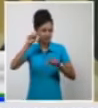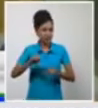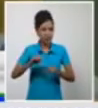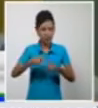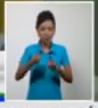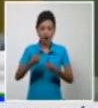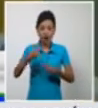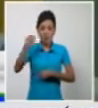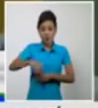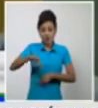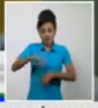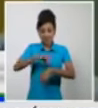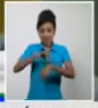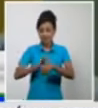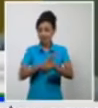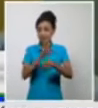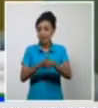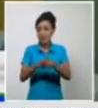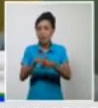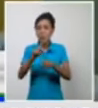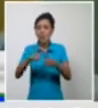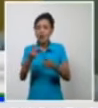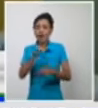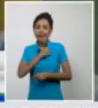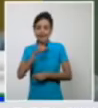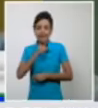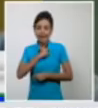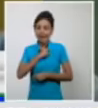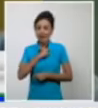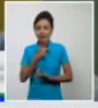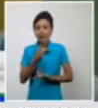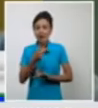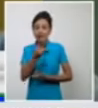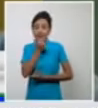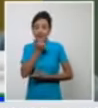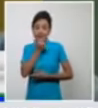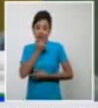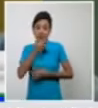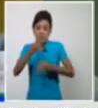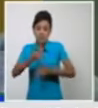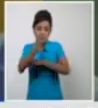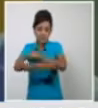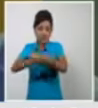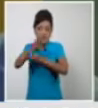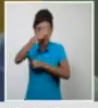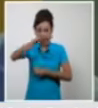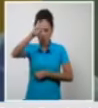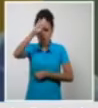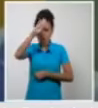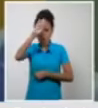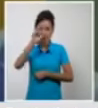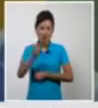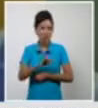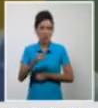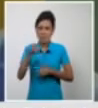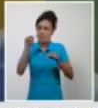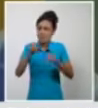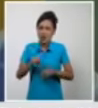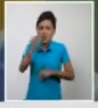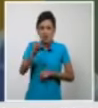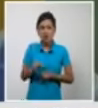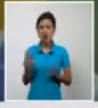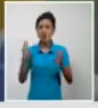pandemia para tratar de acabar con la isla es una vergüenza mundial, una historia ignóbil de una gente sin moral,